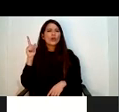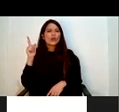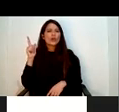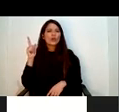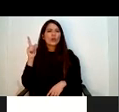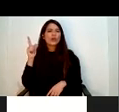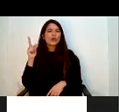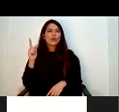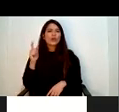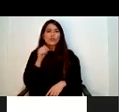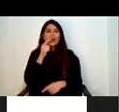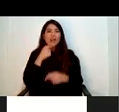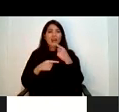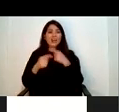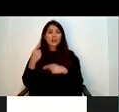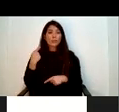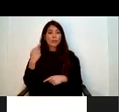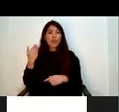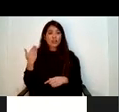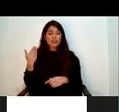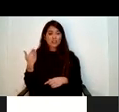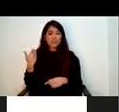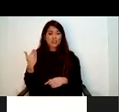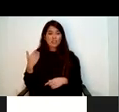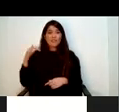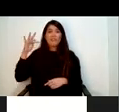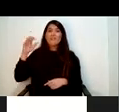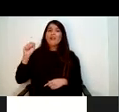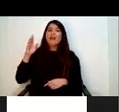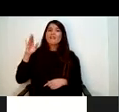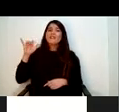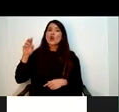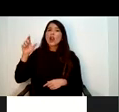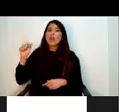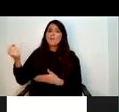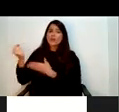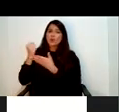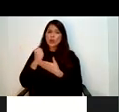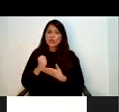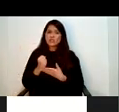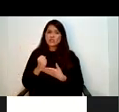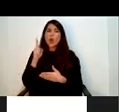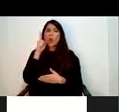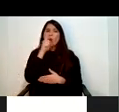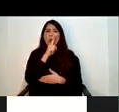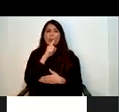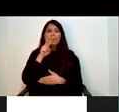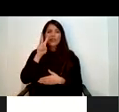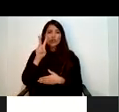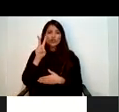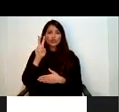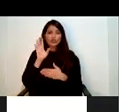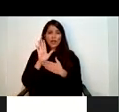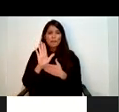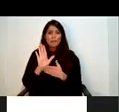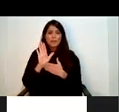No sé si quieren que retomen algún punto, Fabiola. No sé si me ayudas con Las últimas eso. dos láminas no se